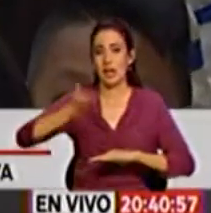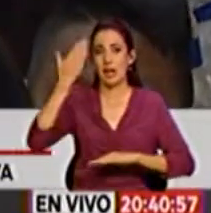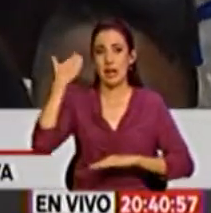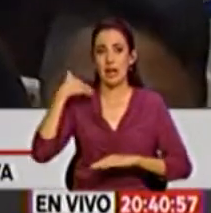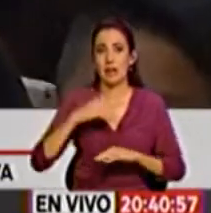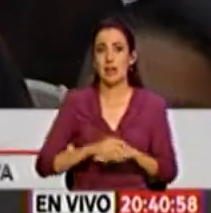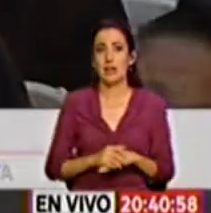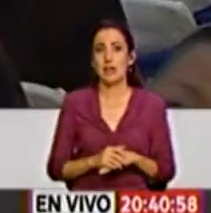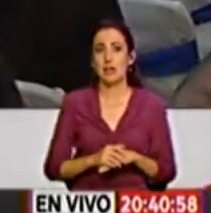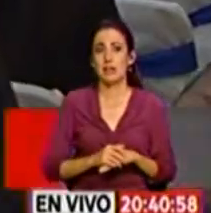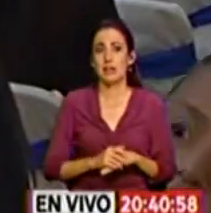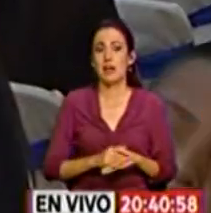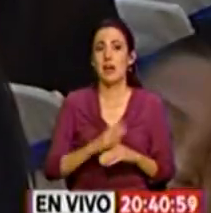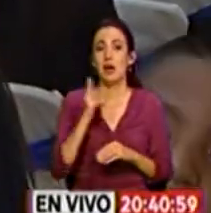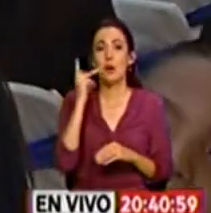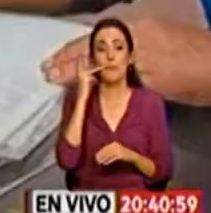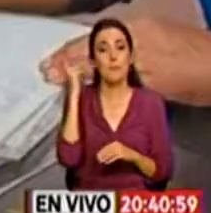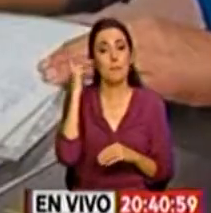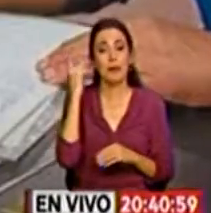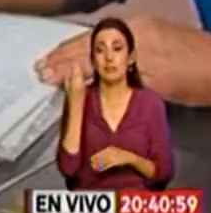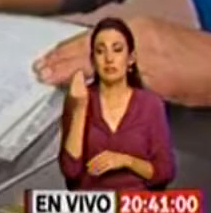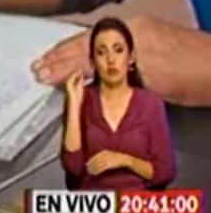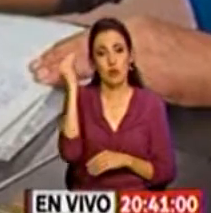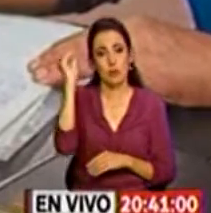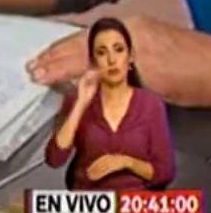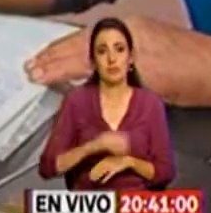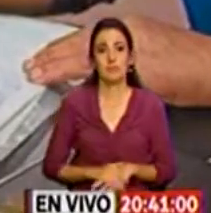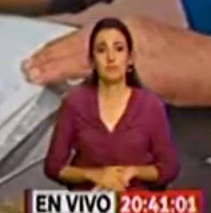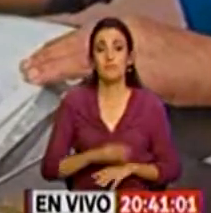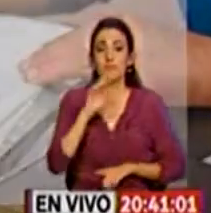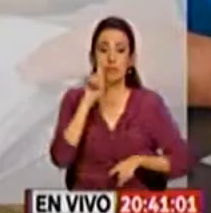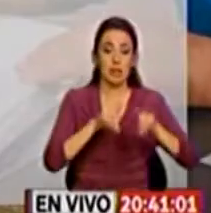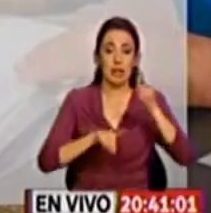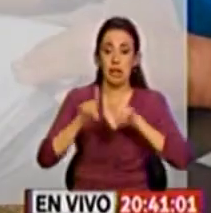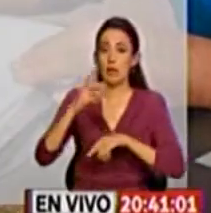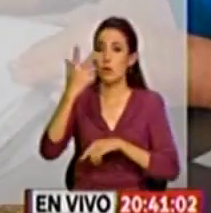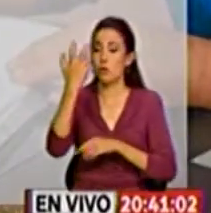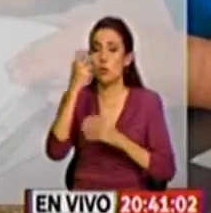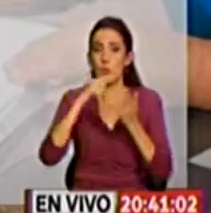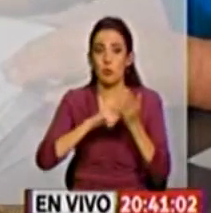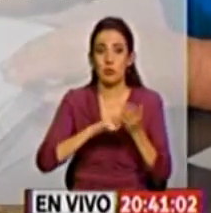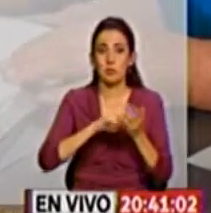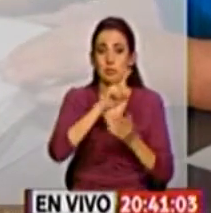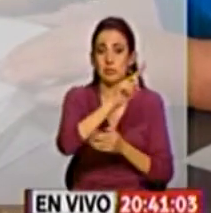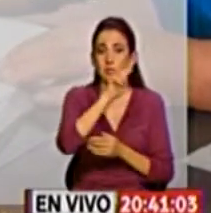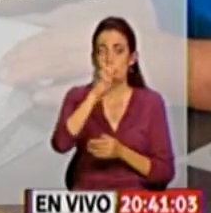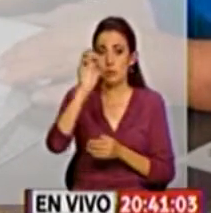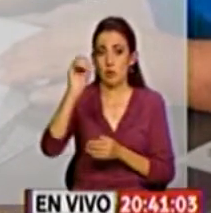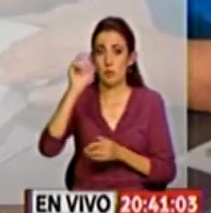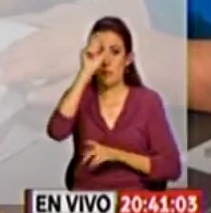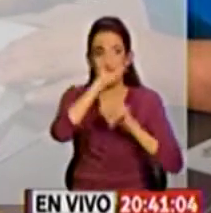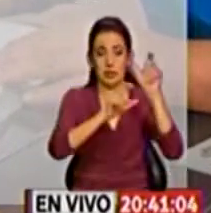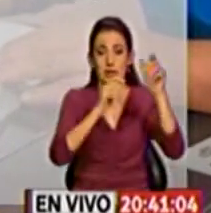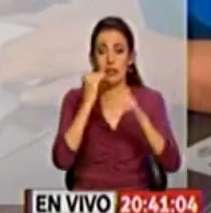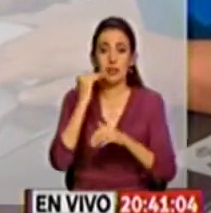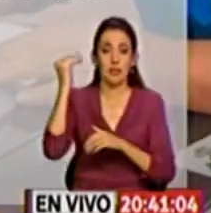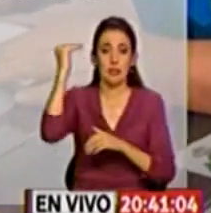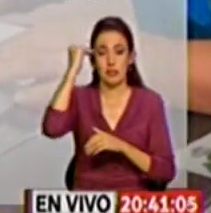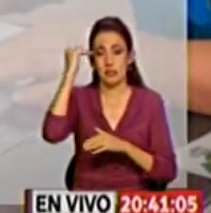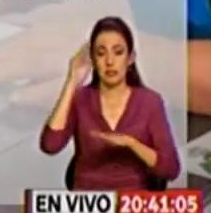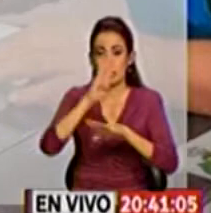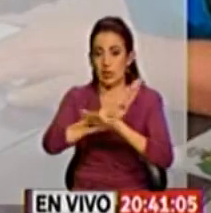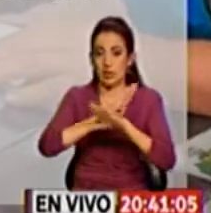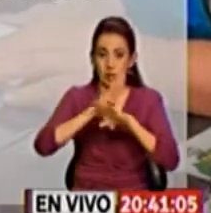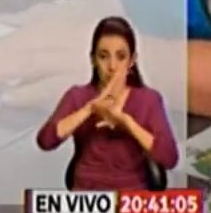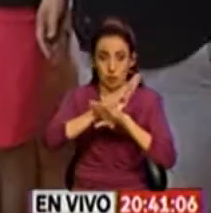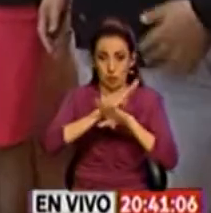que fuimos padres muy jóvenes. Como ellos, a nivel nacional, 13.120 jóvenes y adultos se gradúan del bachillerato con el